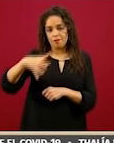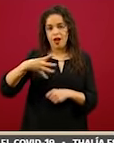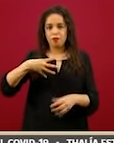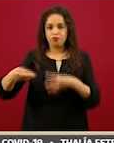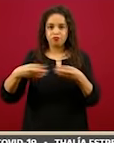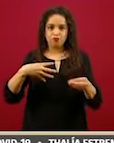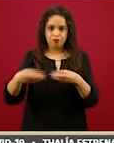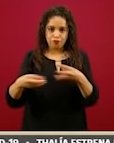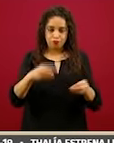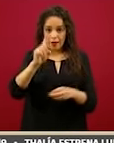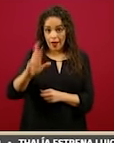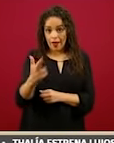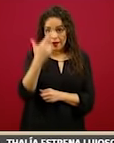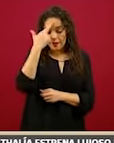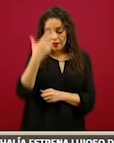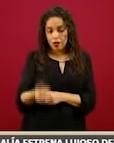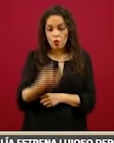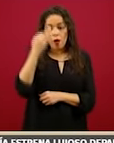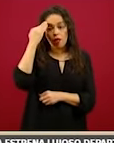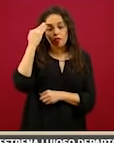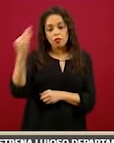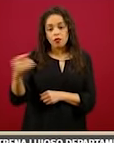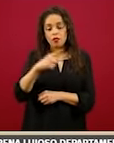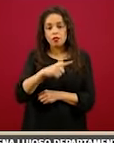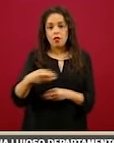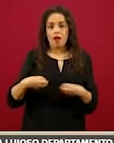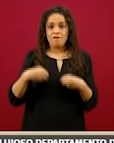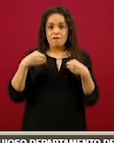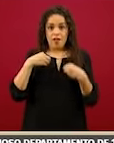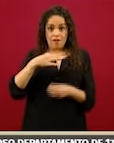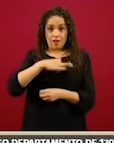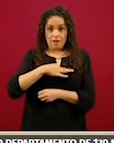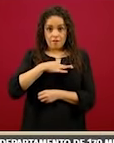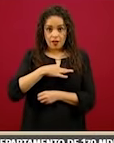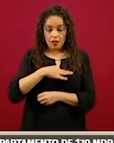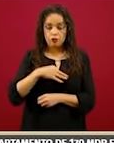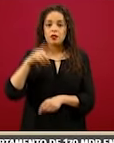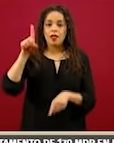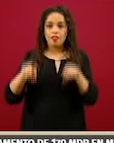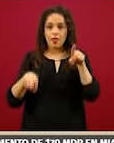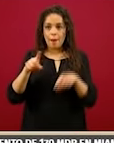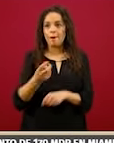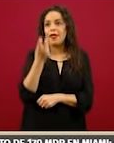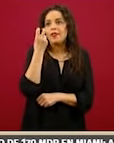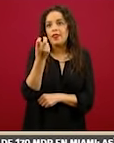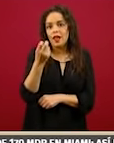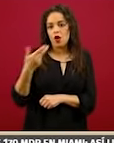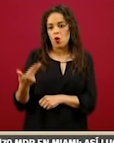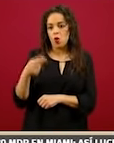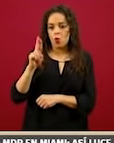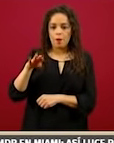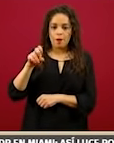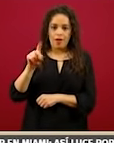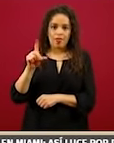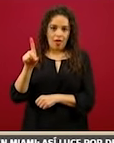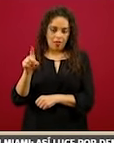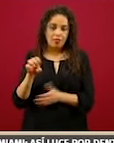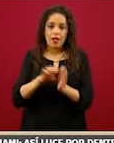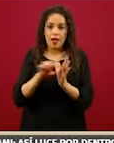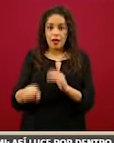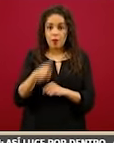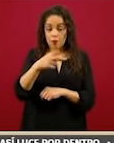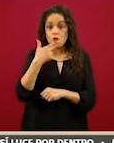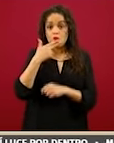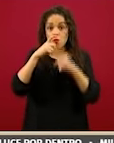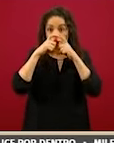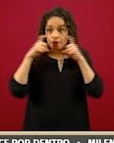parte del contacto y de cuánto tiempo sobrevive el virus en la superficie dependía de estos factores. Entonces, si yo traigo el cubrebocas, si